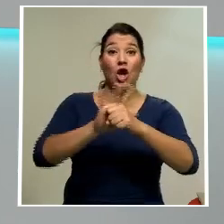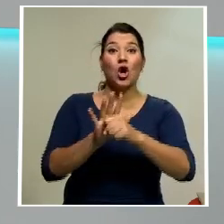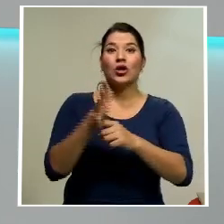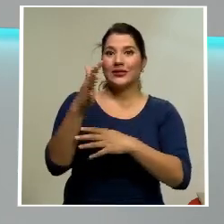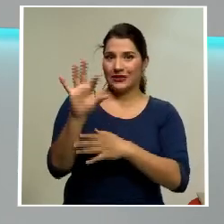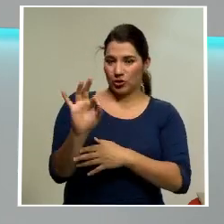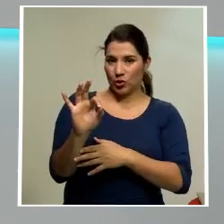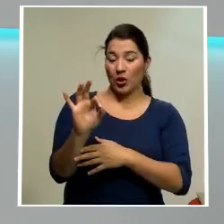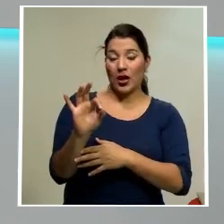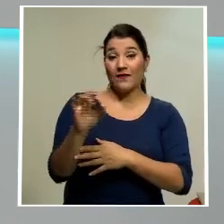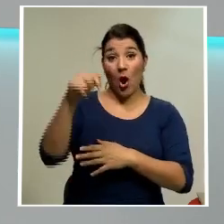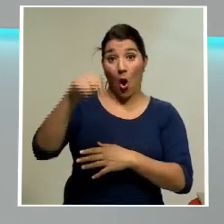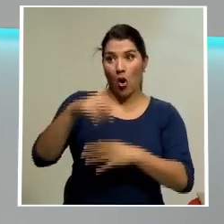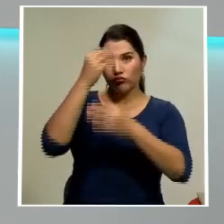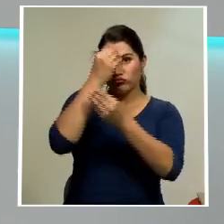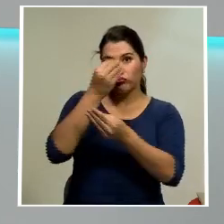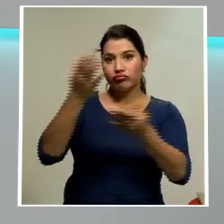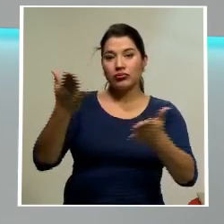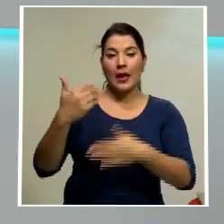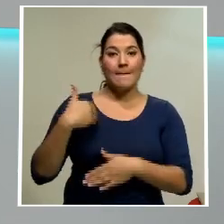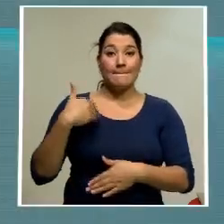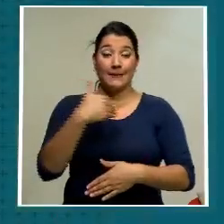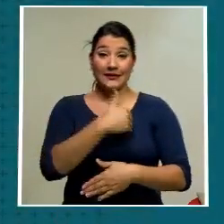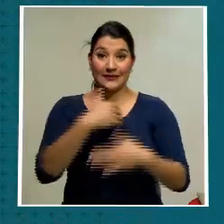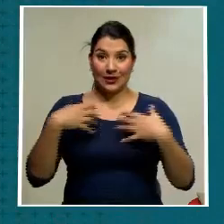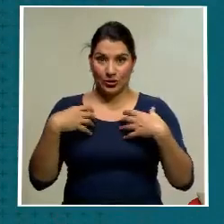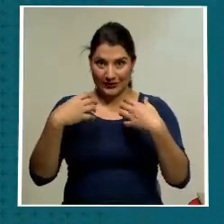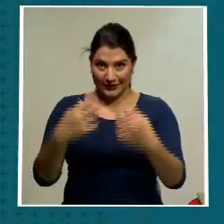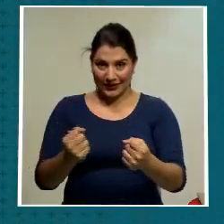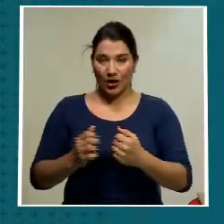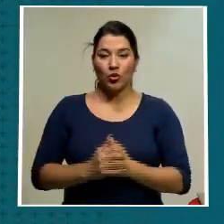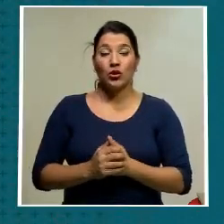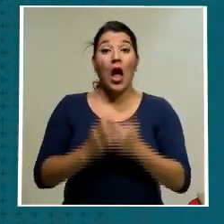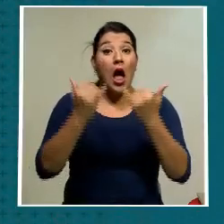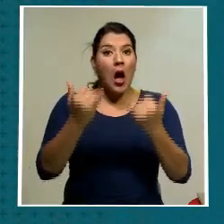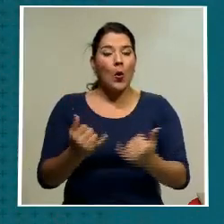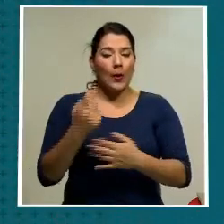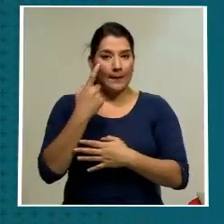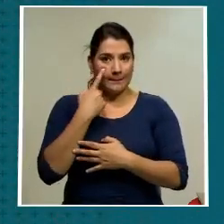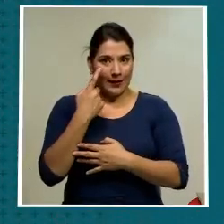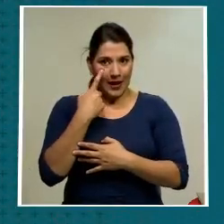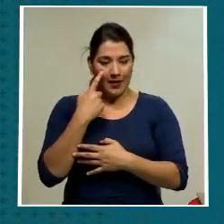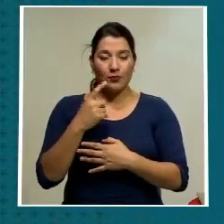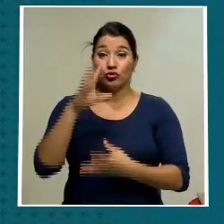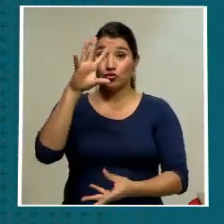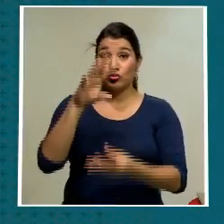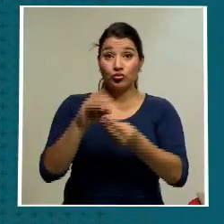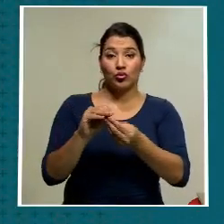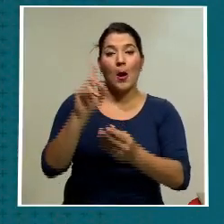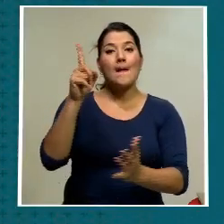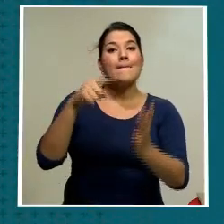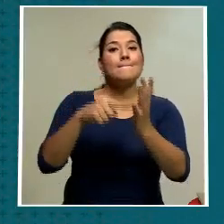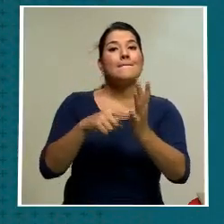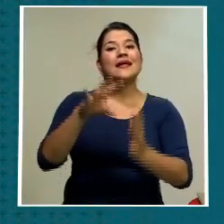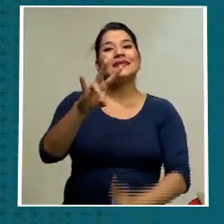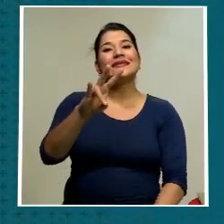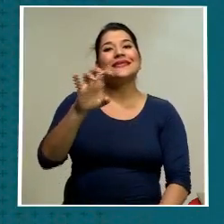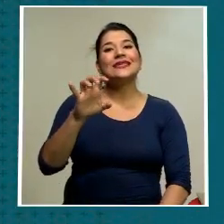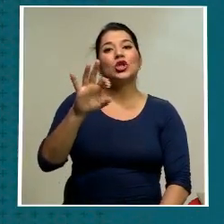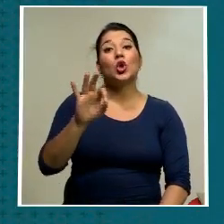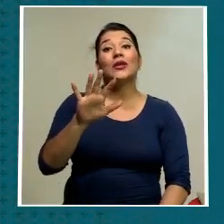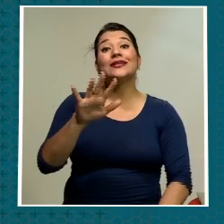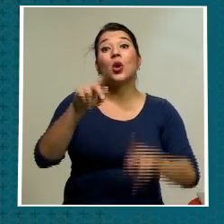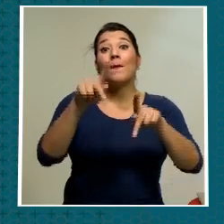COVID-19 dados a conocer hoy por el Ministerio de Salud. Los observamos de inmediato, un total de 1.795